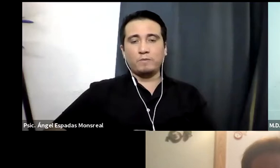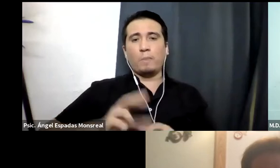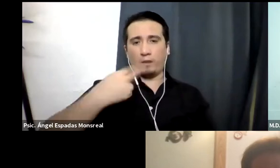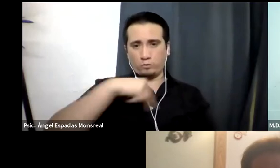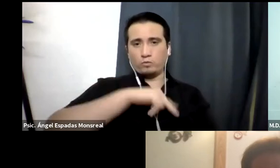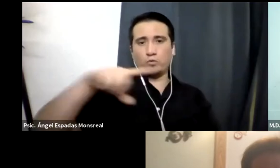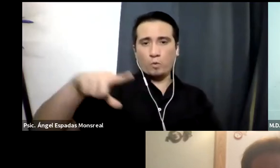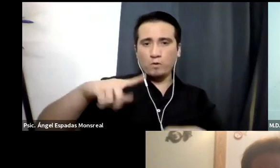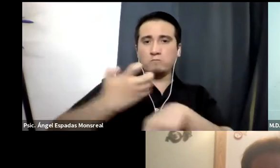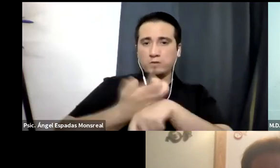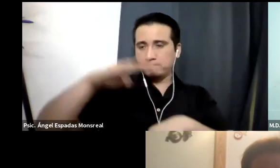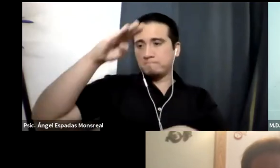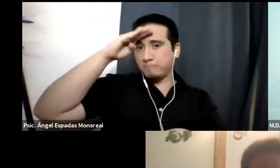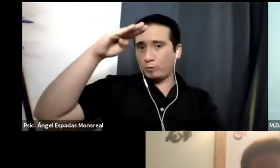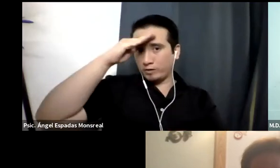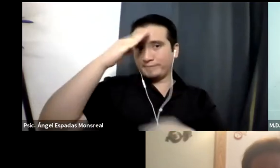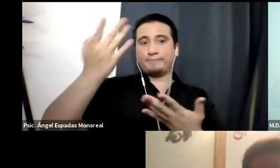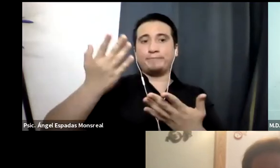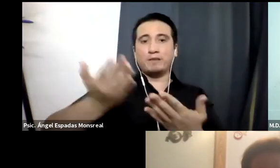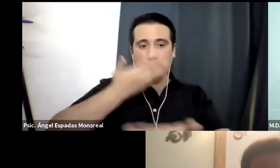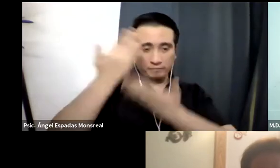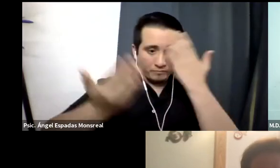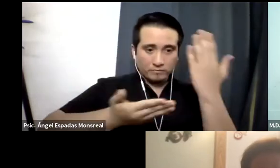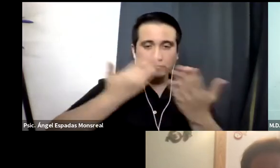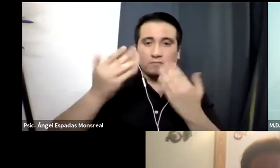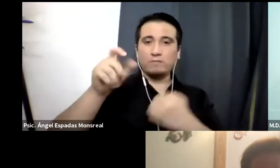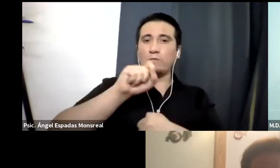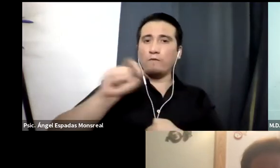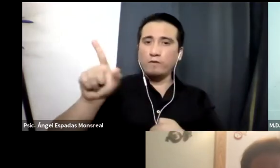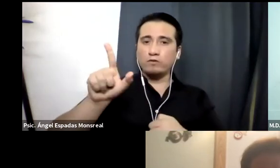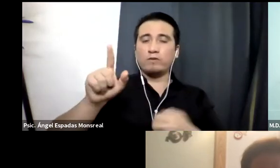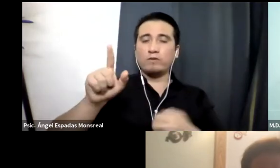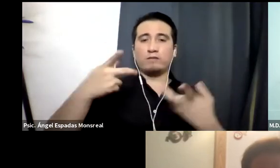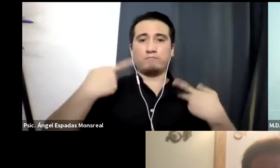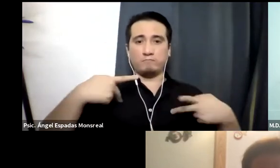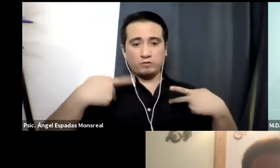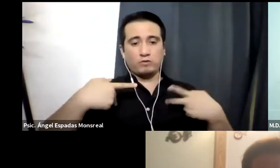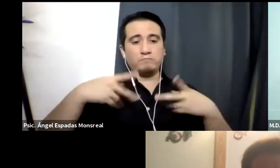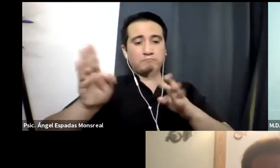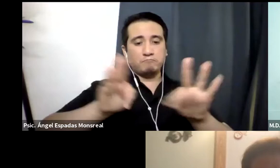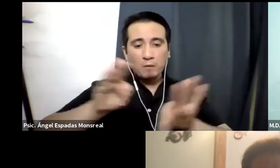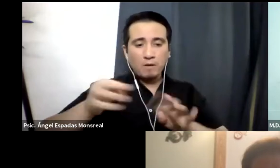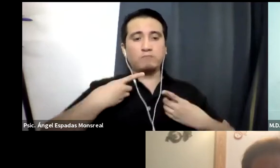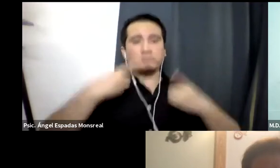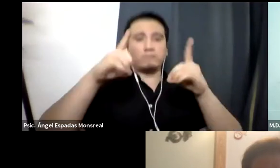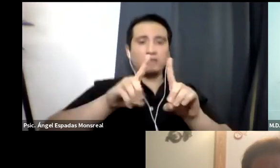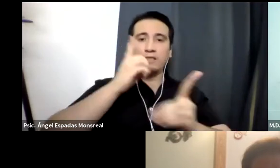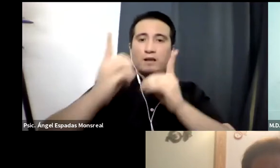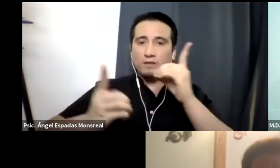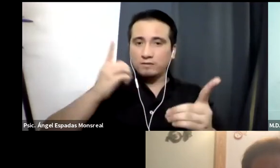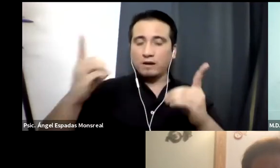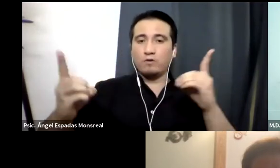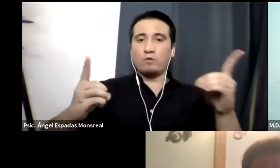estado que la formación y profesionalización de quienes se dedican al desarrollo de las